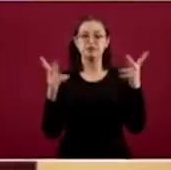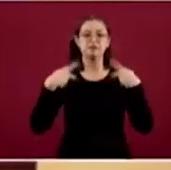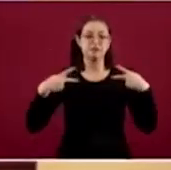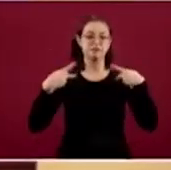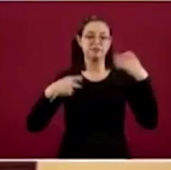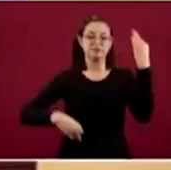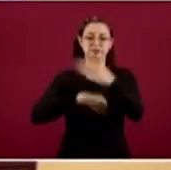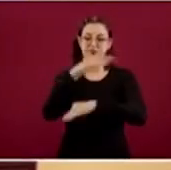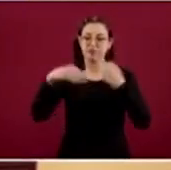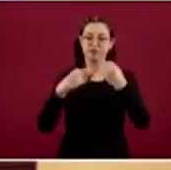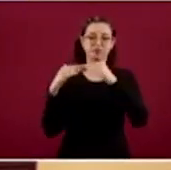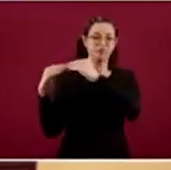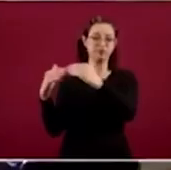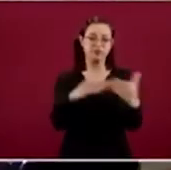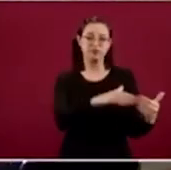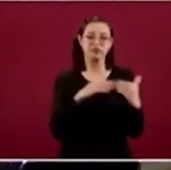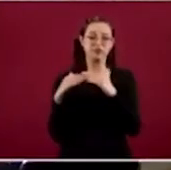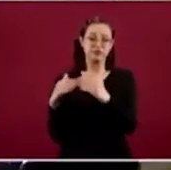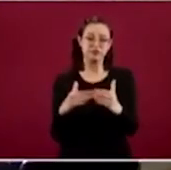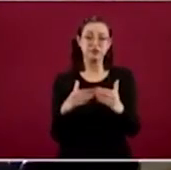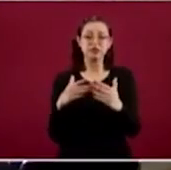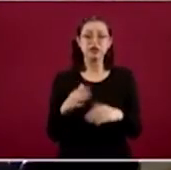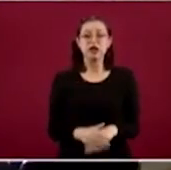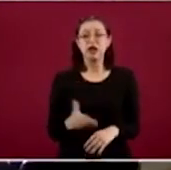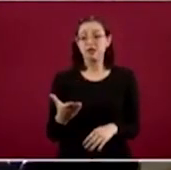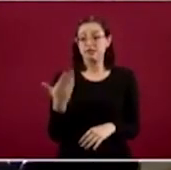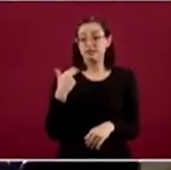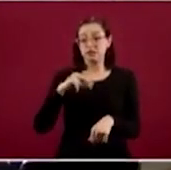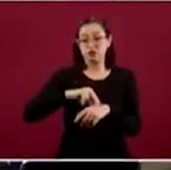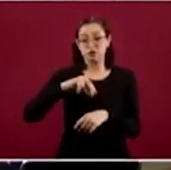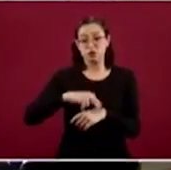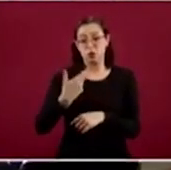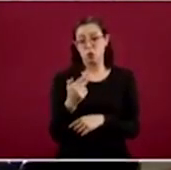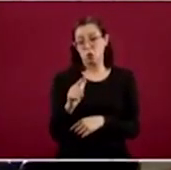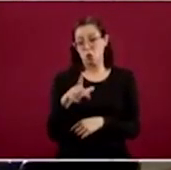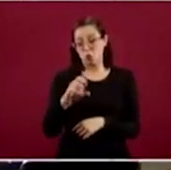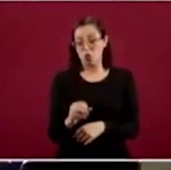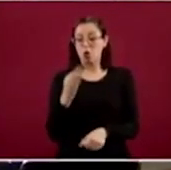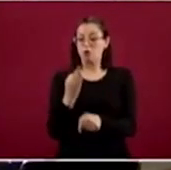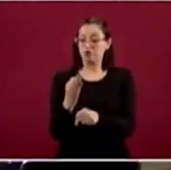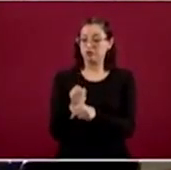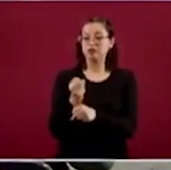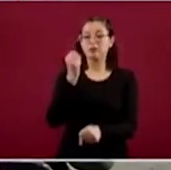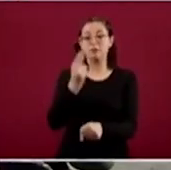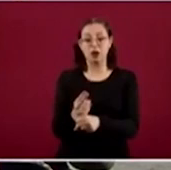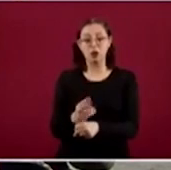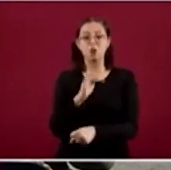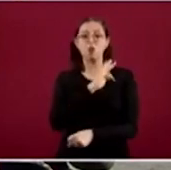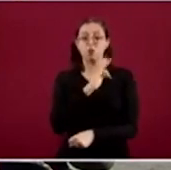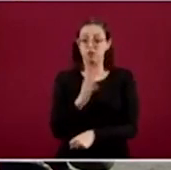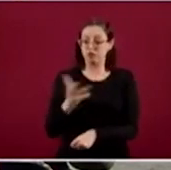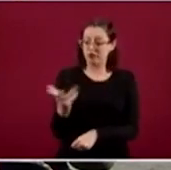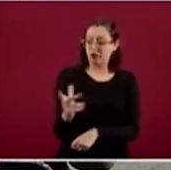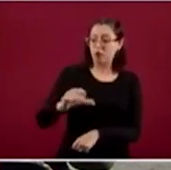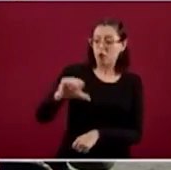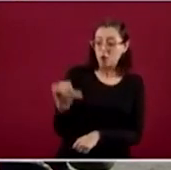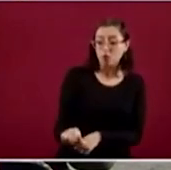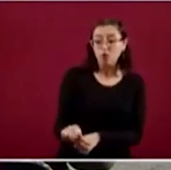todas las personas. Como decía y como lo decía el doctor Hugo López-Gatell, estamos a tiempo, es momento de hacerlo ahora, y por